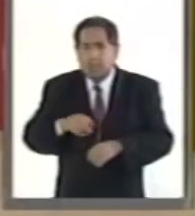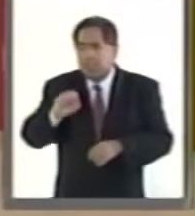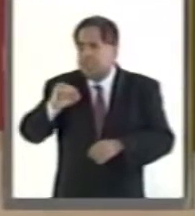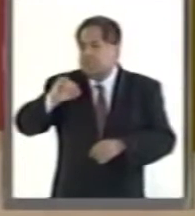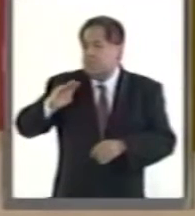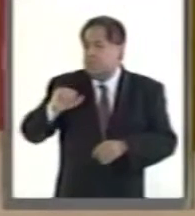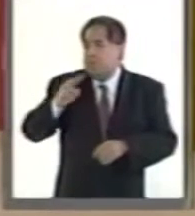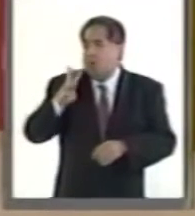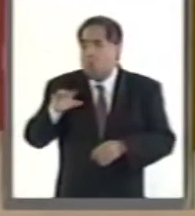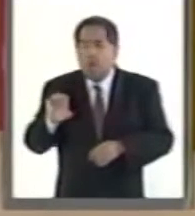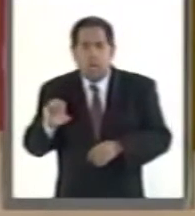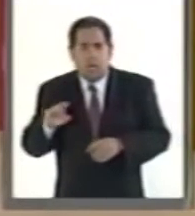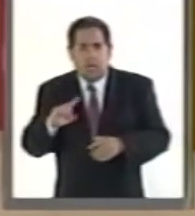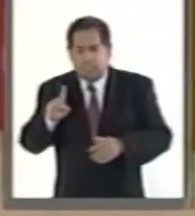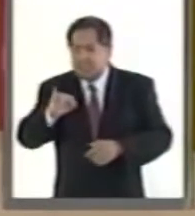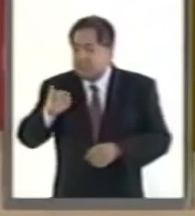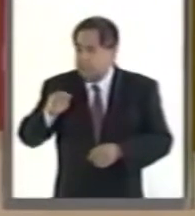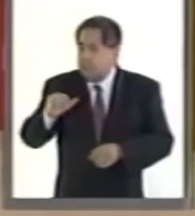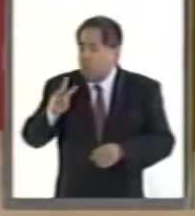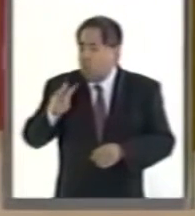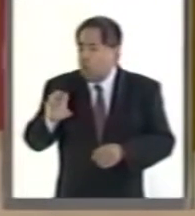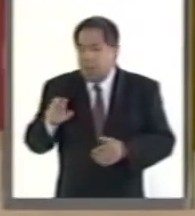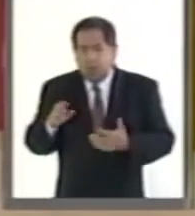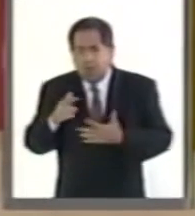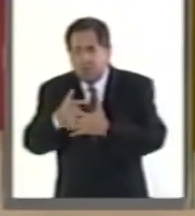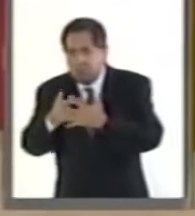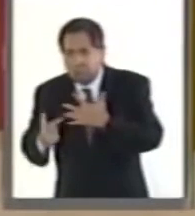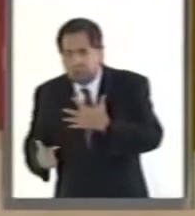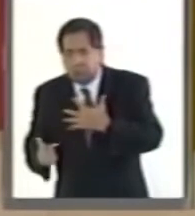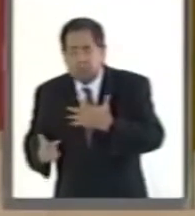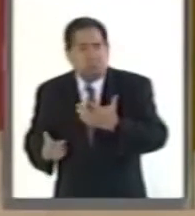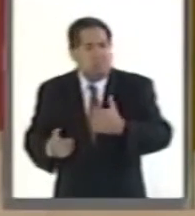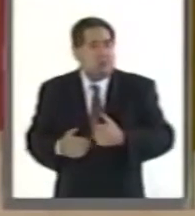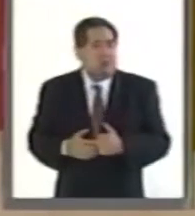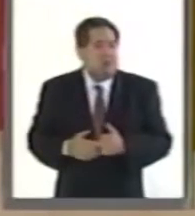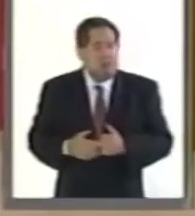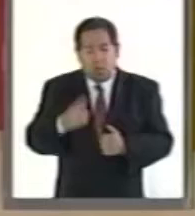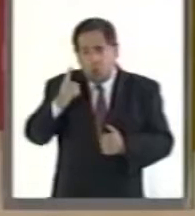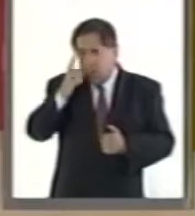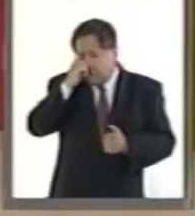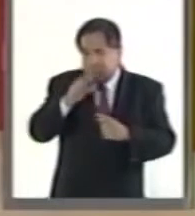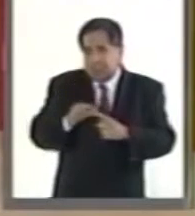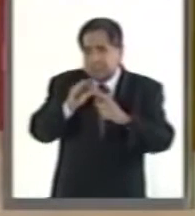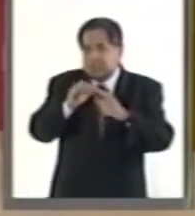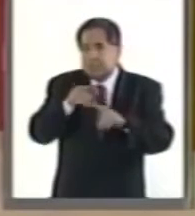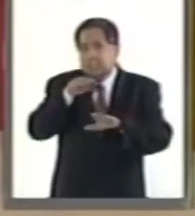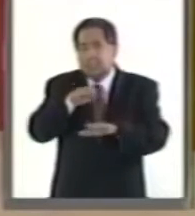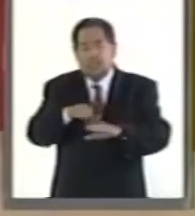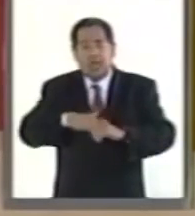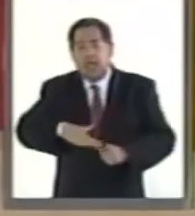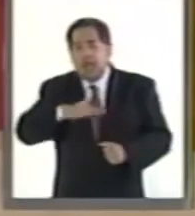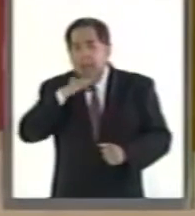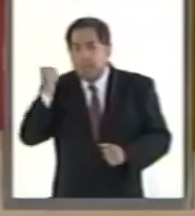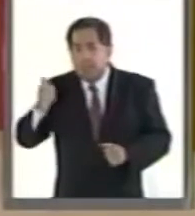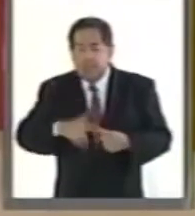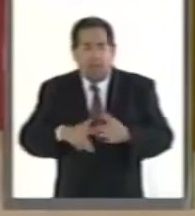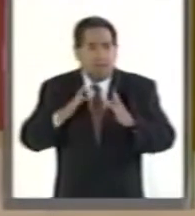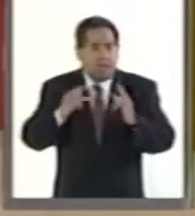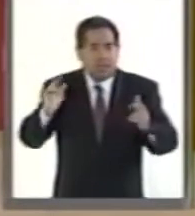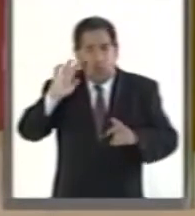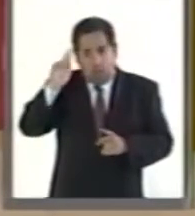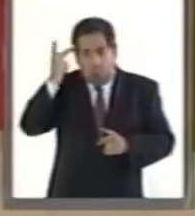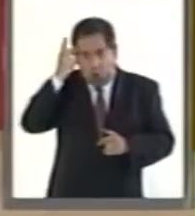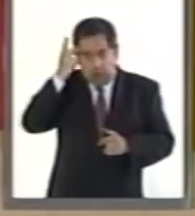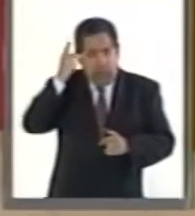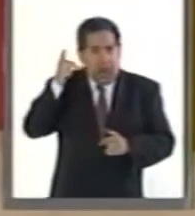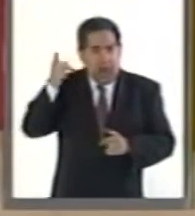Zimbabue y otros más. Particularmente quiero mencionar el caso de Alemania, de Francia y Polonia.